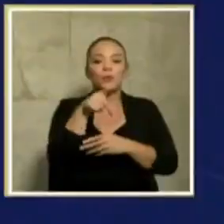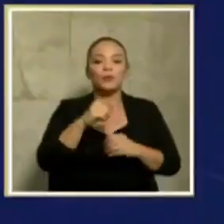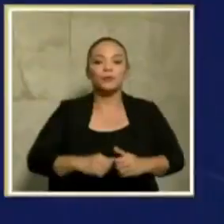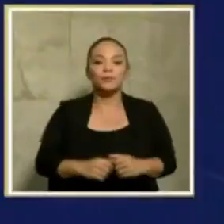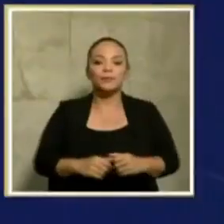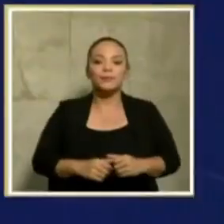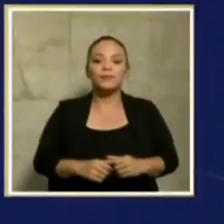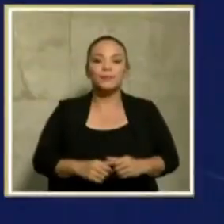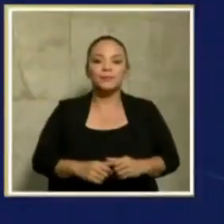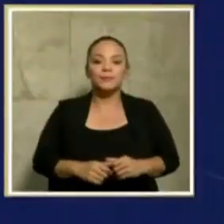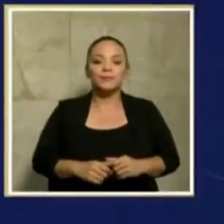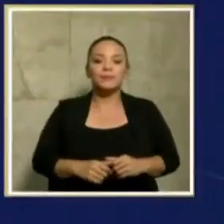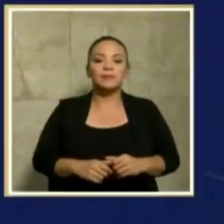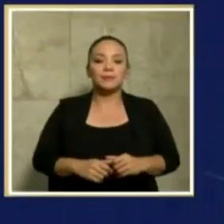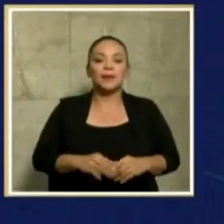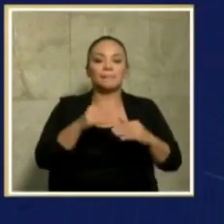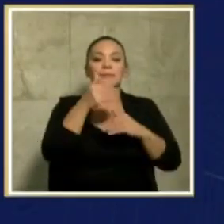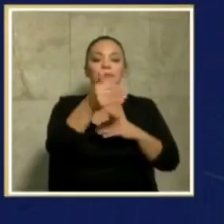aprovechar,